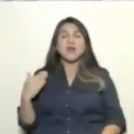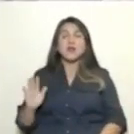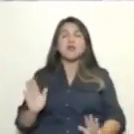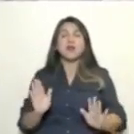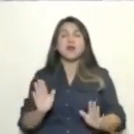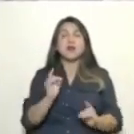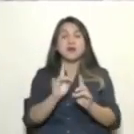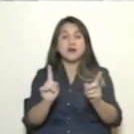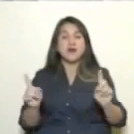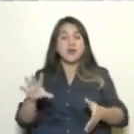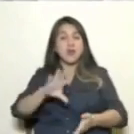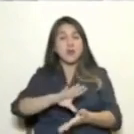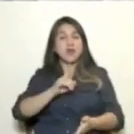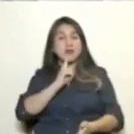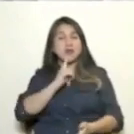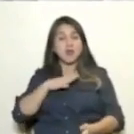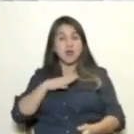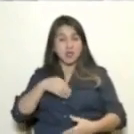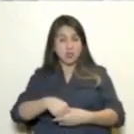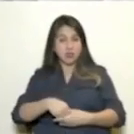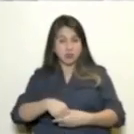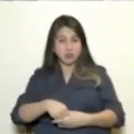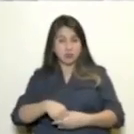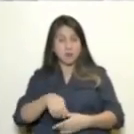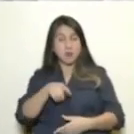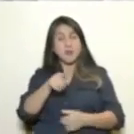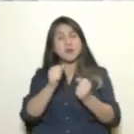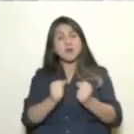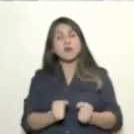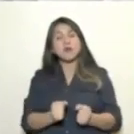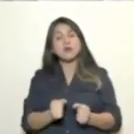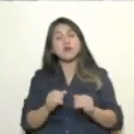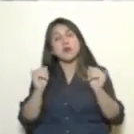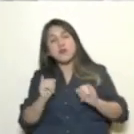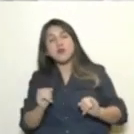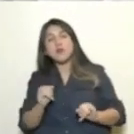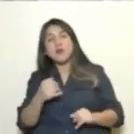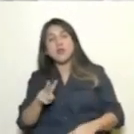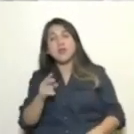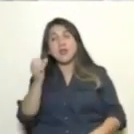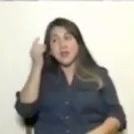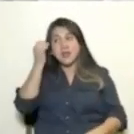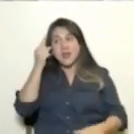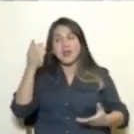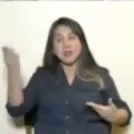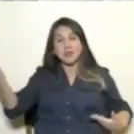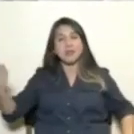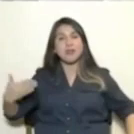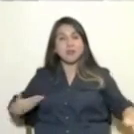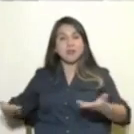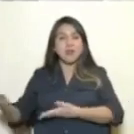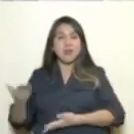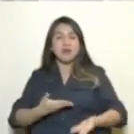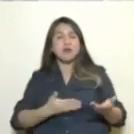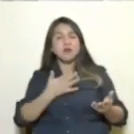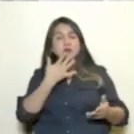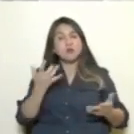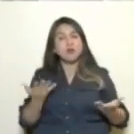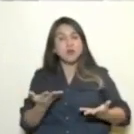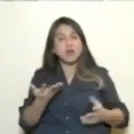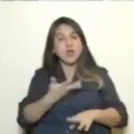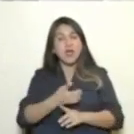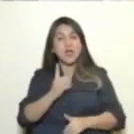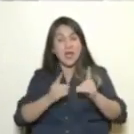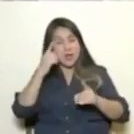cada país tenga internamente? Y ese podría ser una forma de entendernos, porque si hay